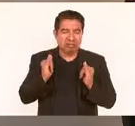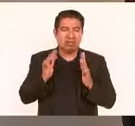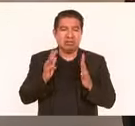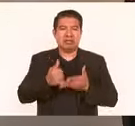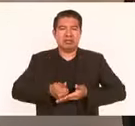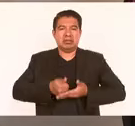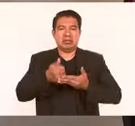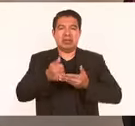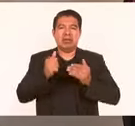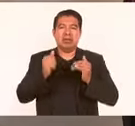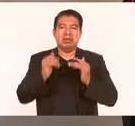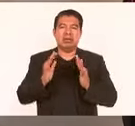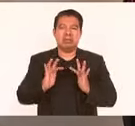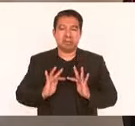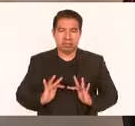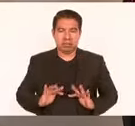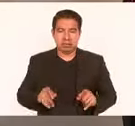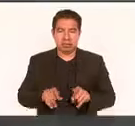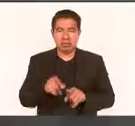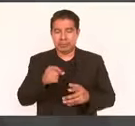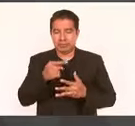porque